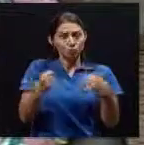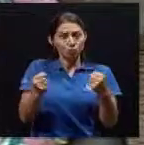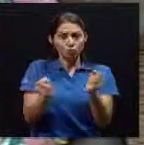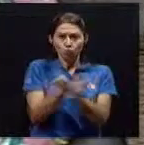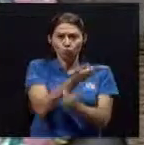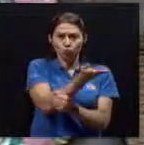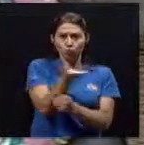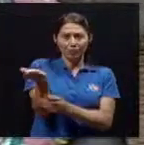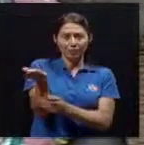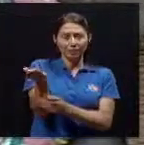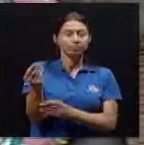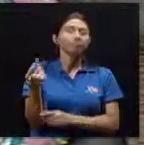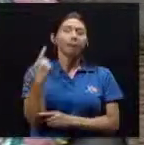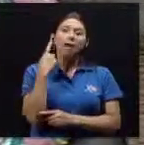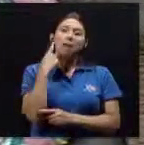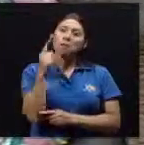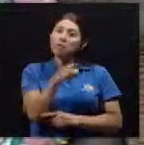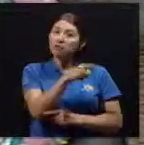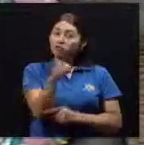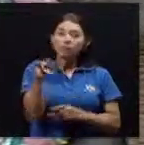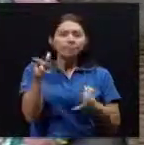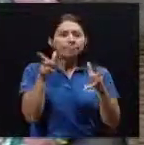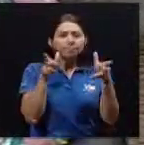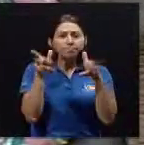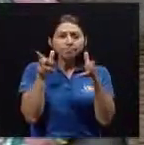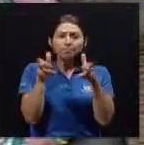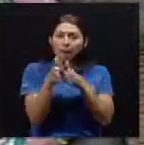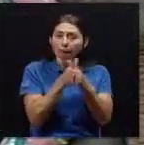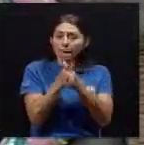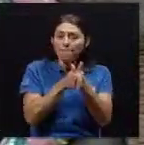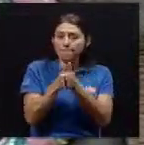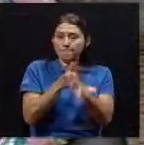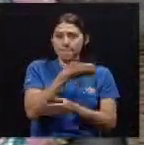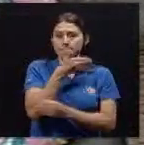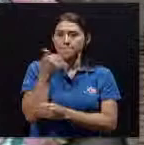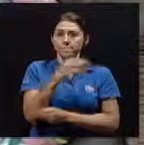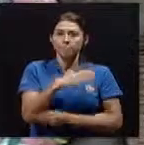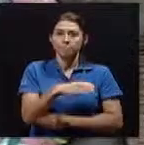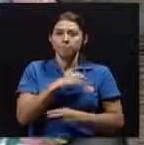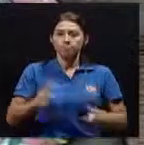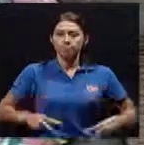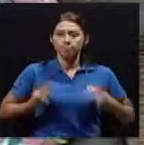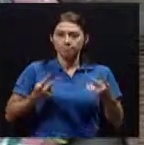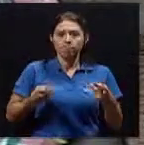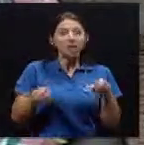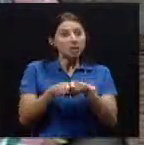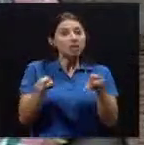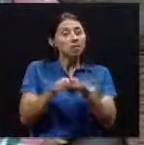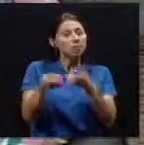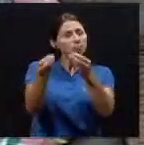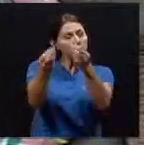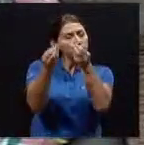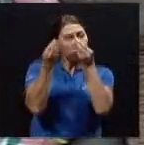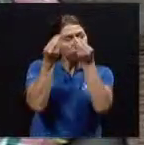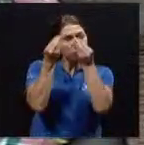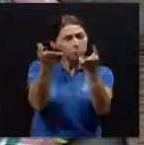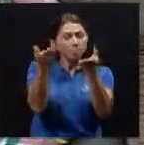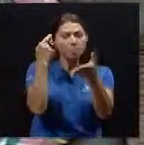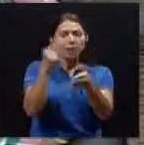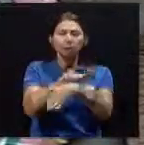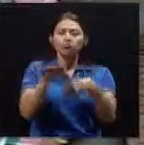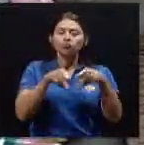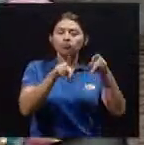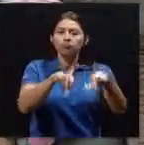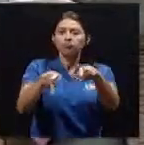salud para que puedan aprovechar mejor su calidad de vida y también información para la comunidad